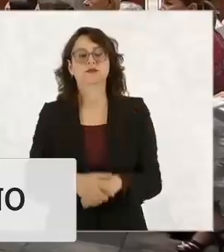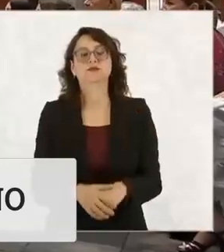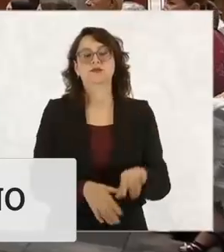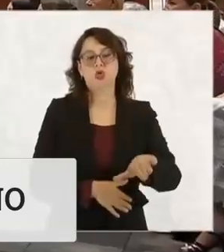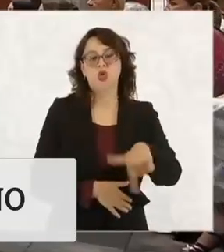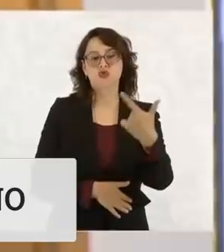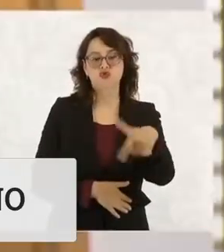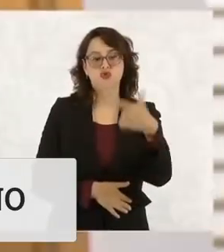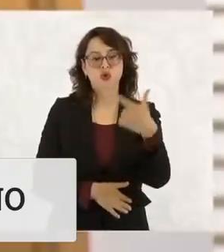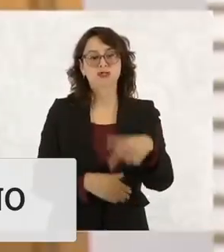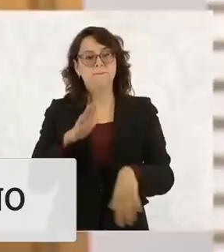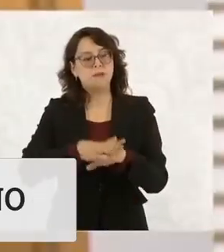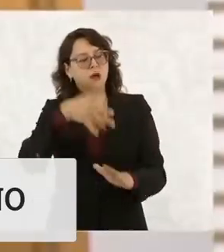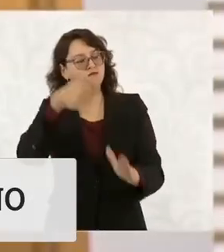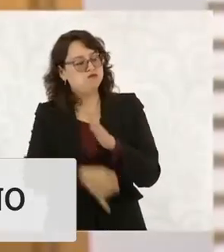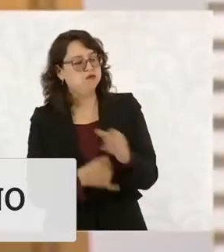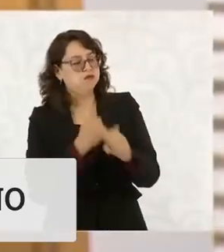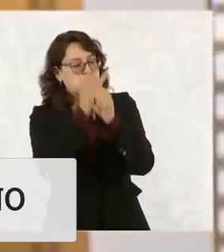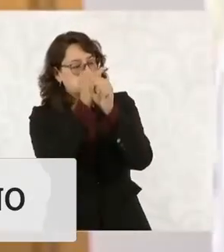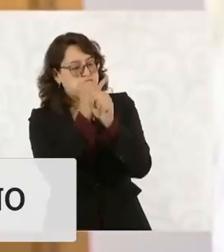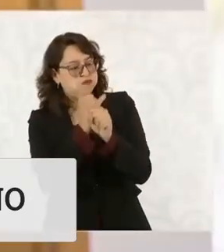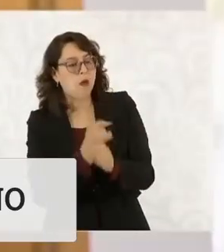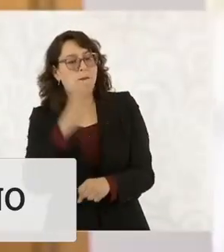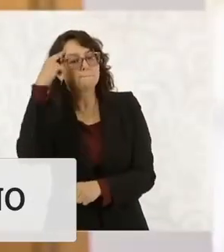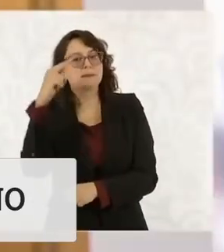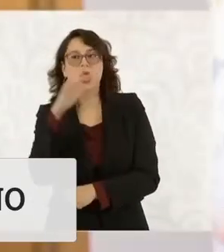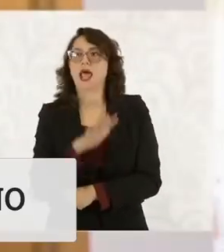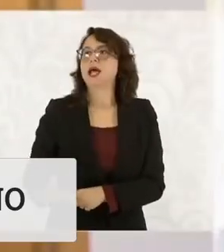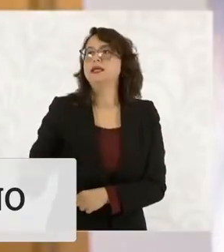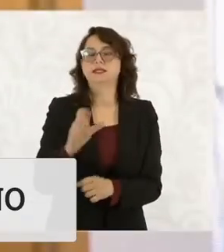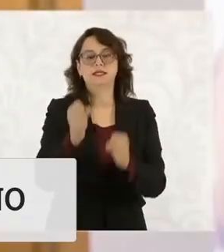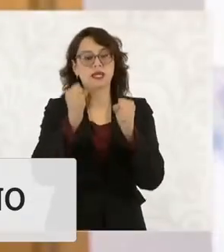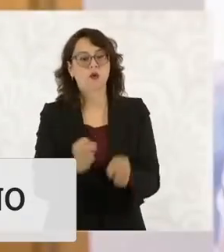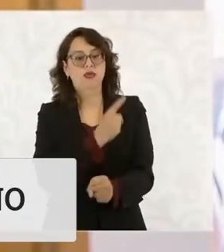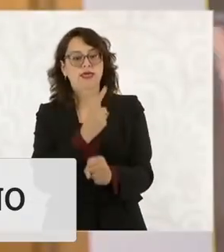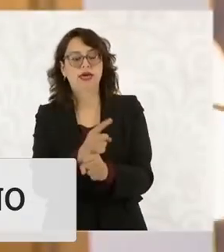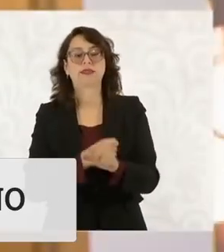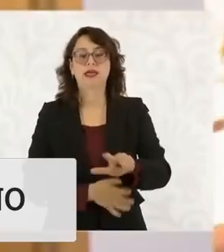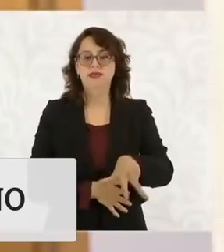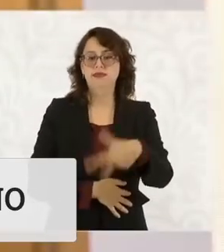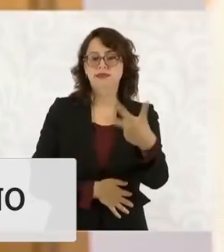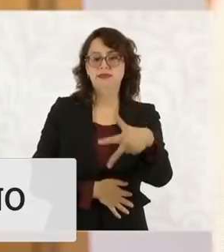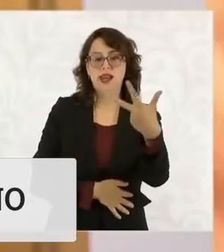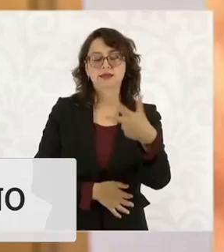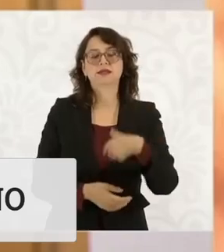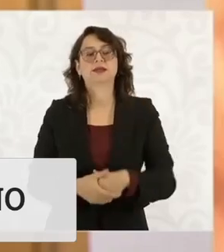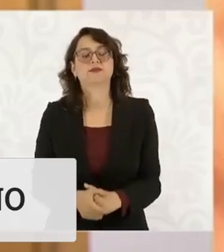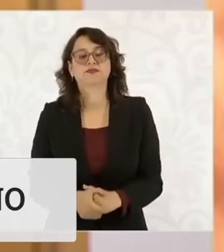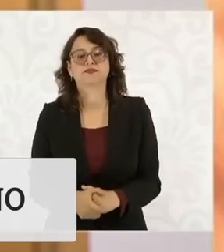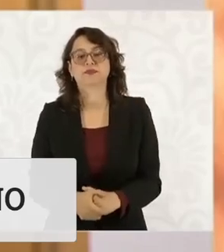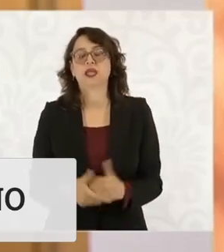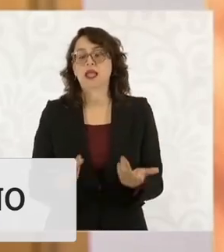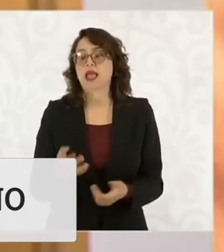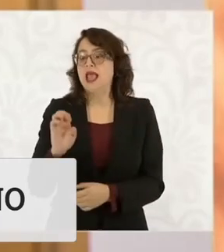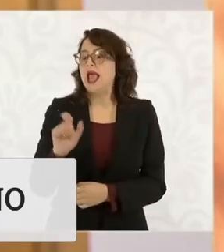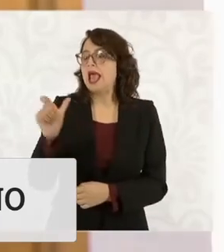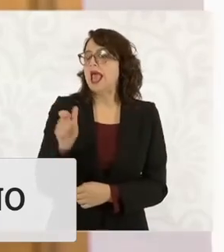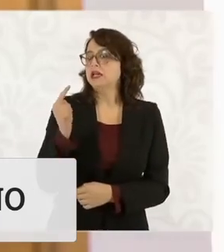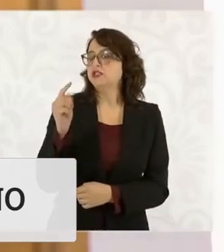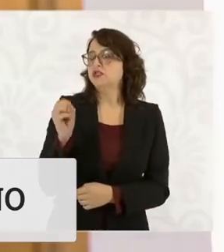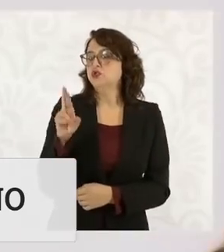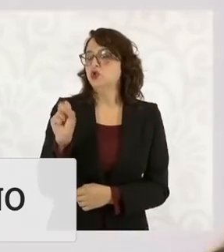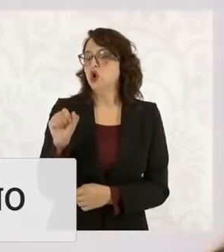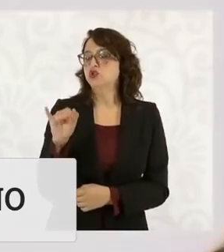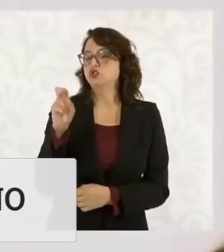inteligencia y la investigación para la seguridad pública. 13. incorporación de la extorsión